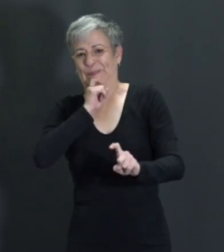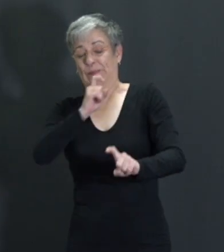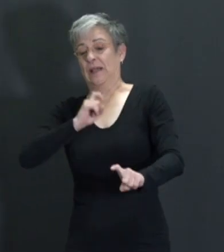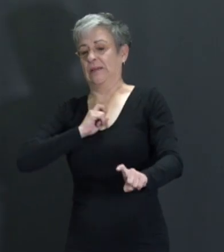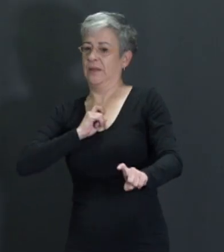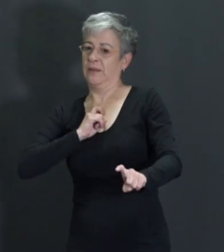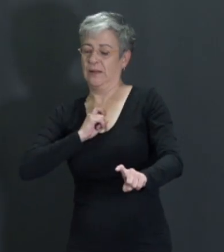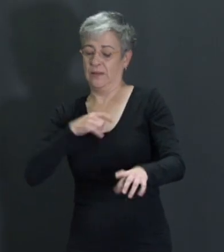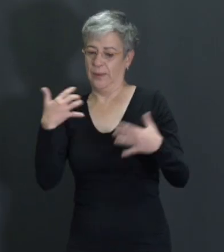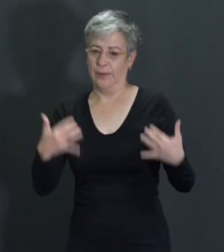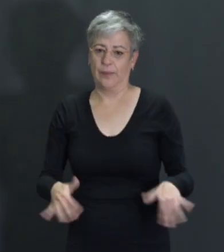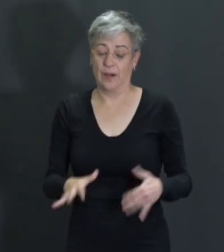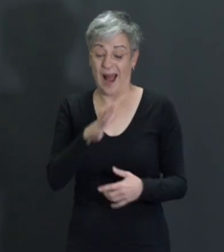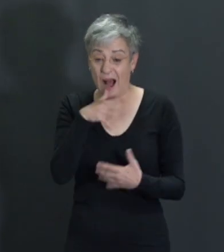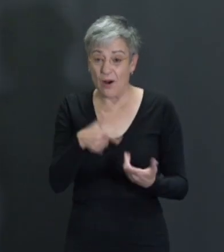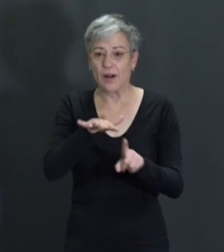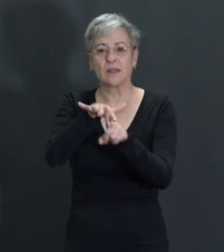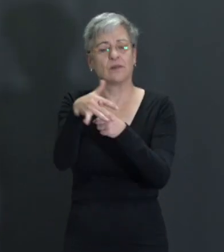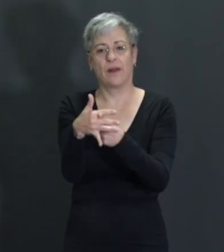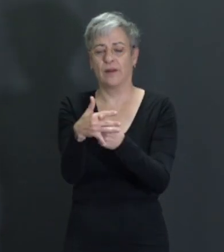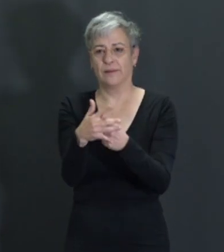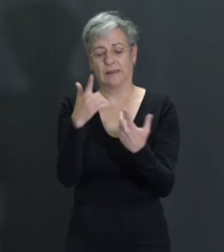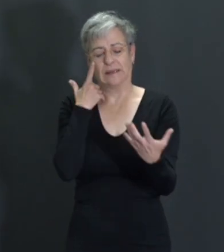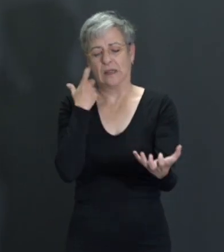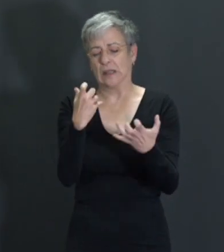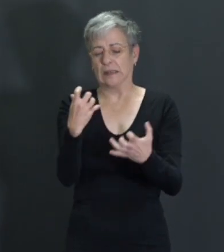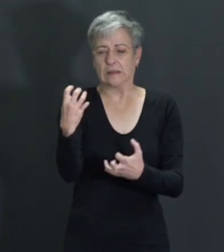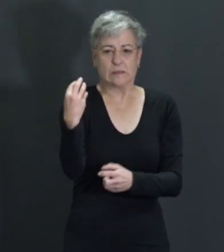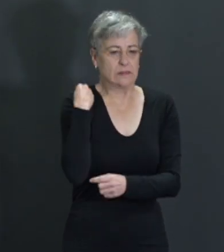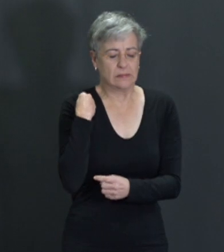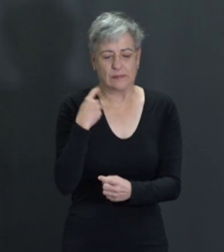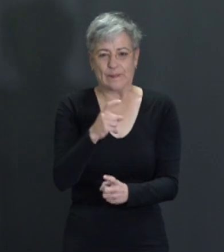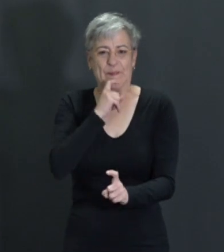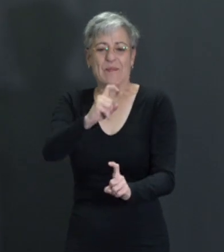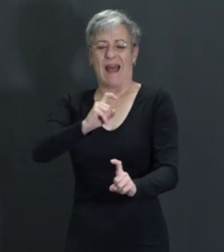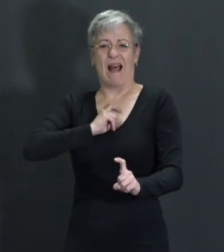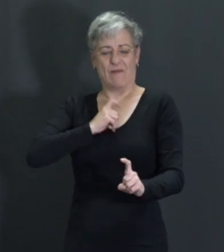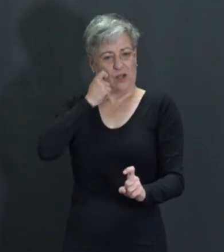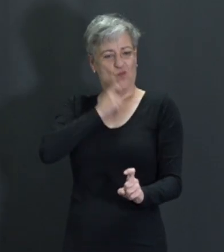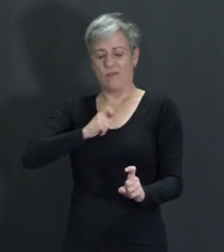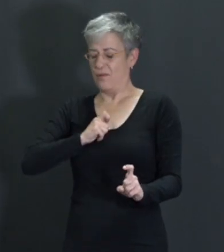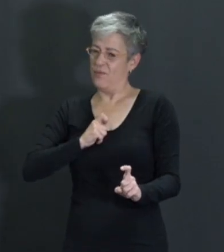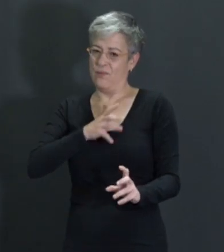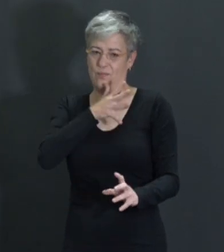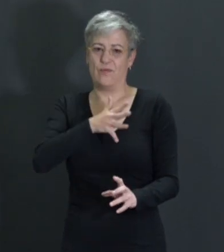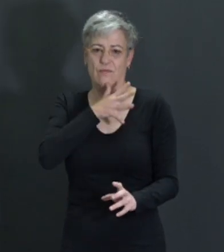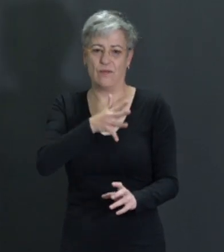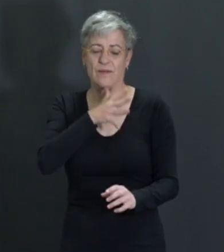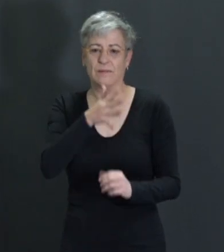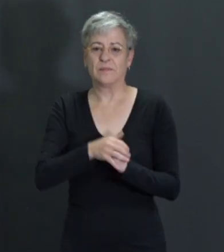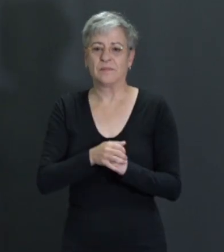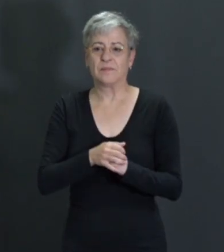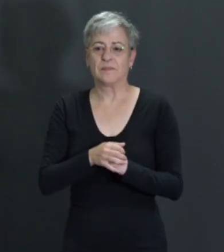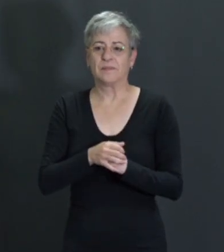un aviso enorme, pero bueno, creo que nunca puede tener tanto sentido estar hoy aquí y